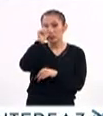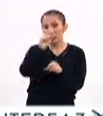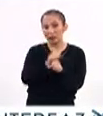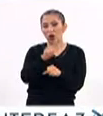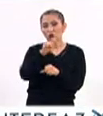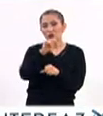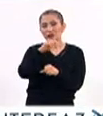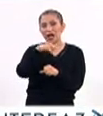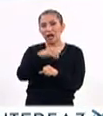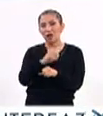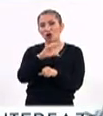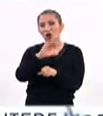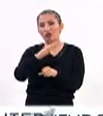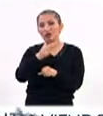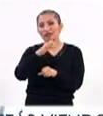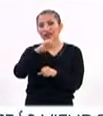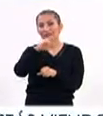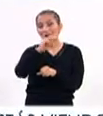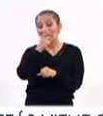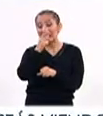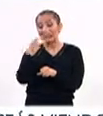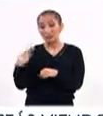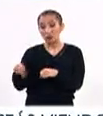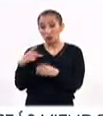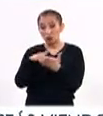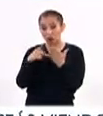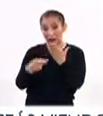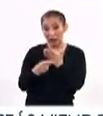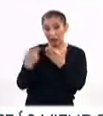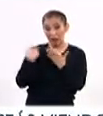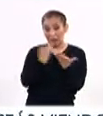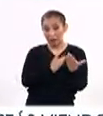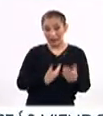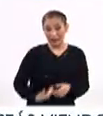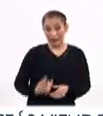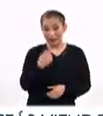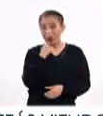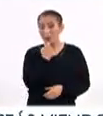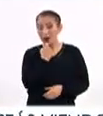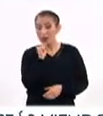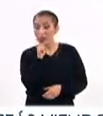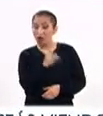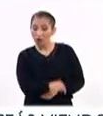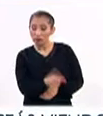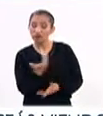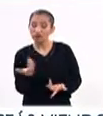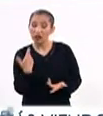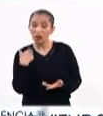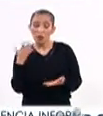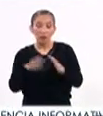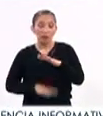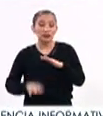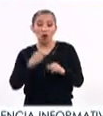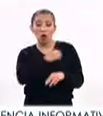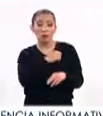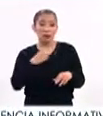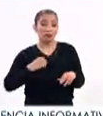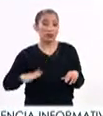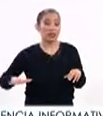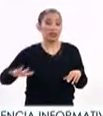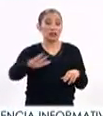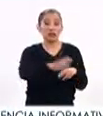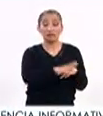subsecretario Luciano Concheiro destacó que el proyecto educativo del presidente Andrés Manuel López Obrador se funda en el compromiso